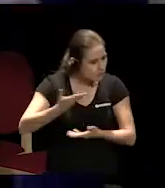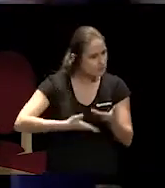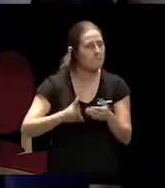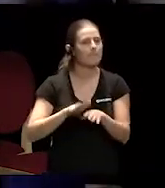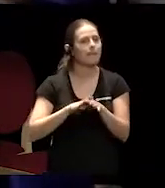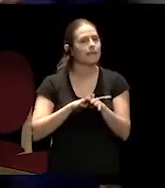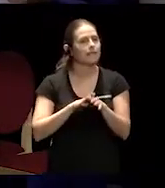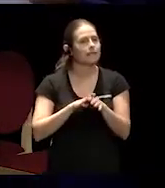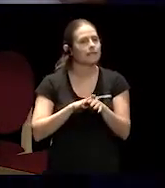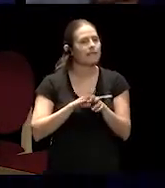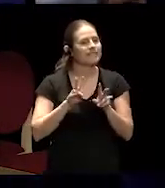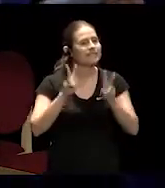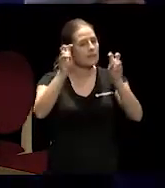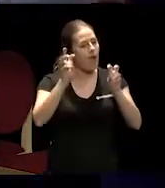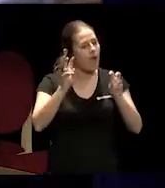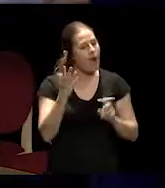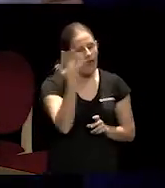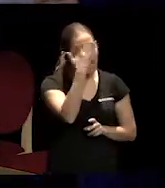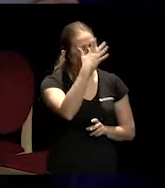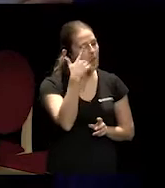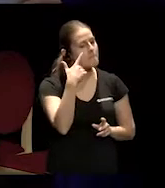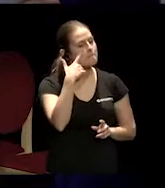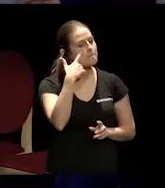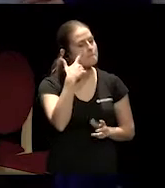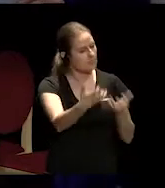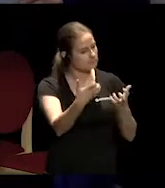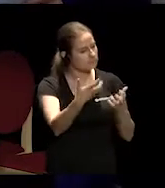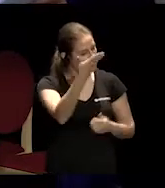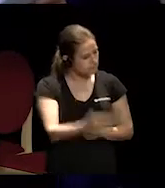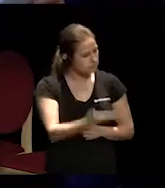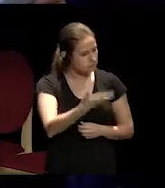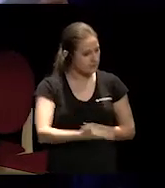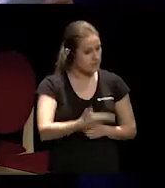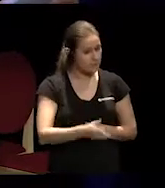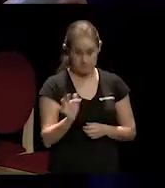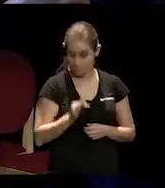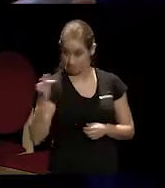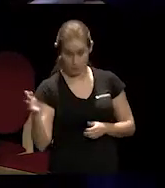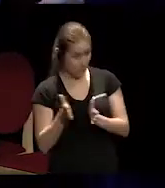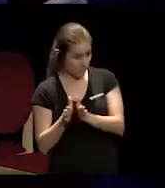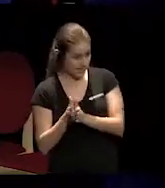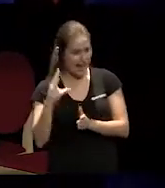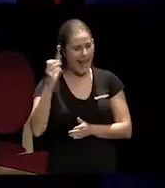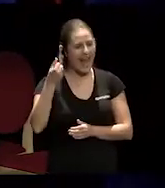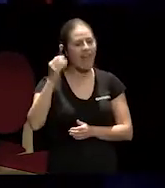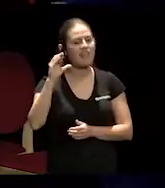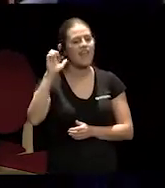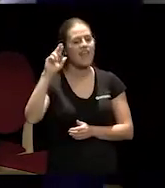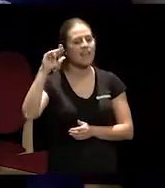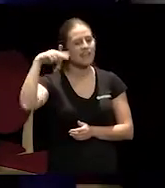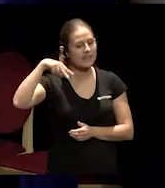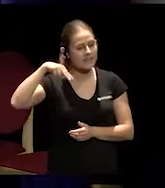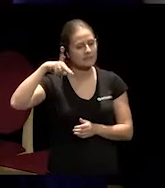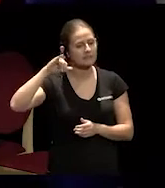la importancia del carnaval. Y gracias a esto, Catherine testimonia el cambio en las vidas de estos discapacitados,